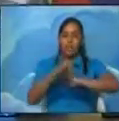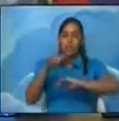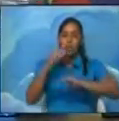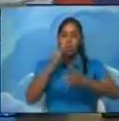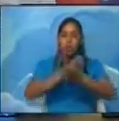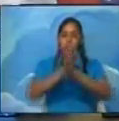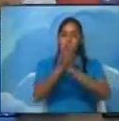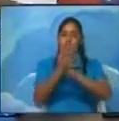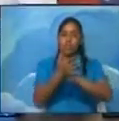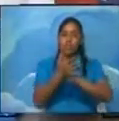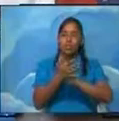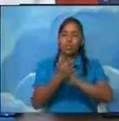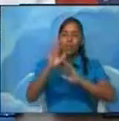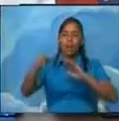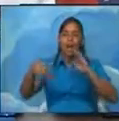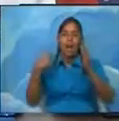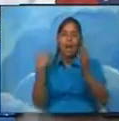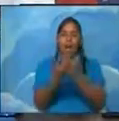Y Jehová los destruyó.